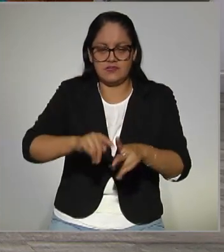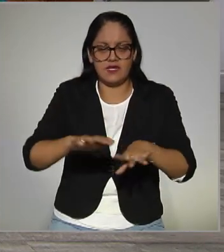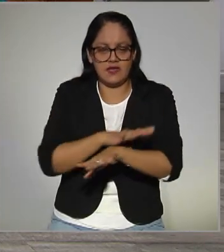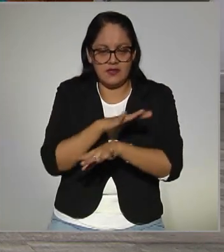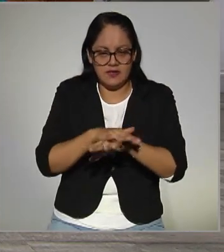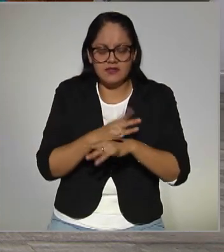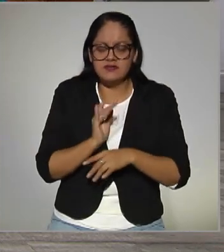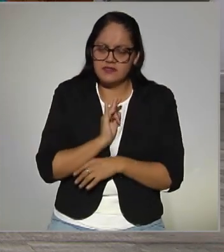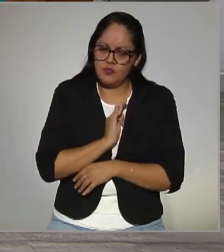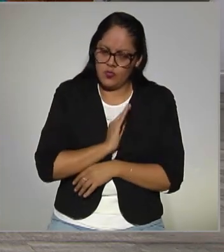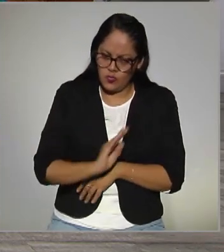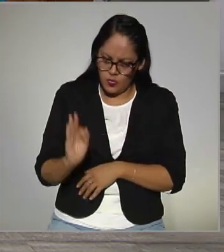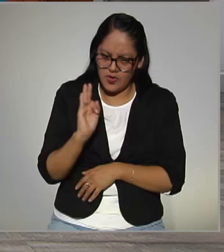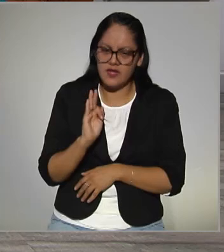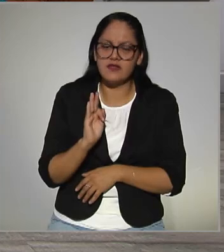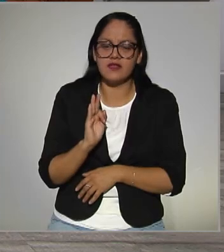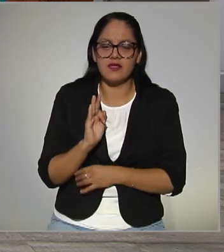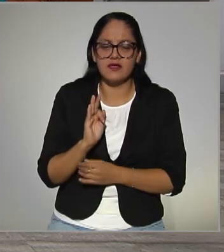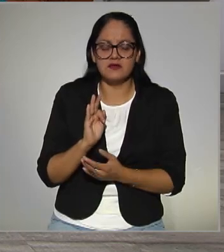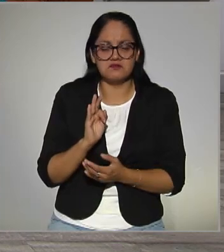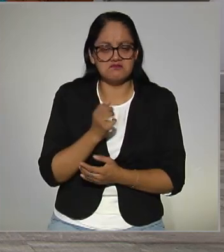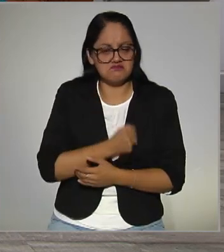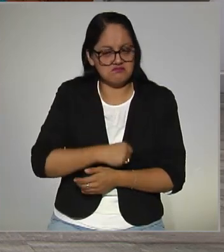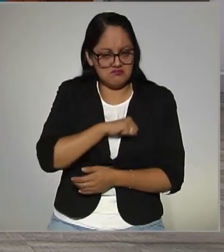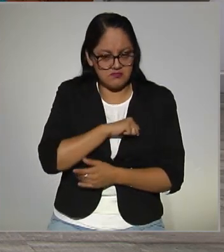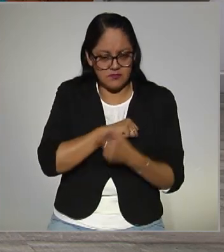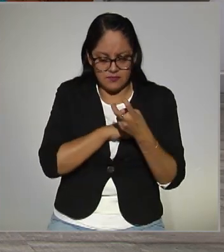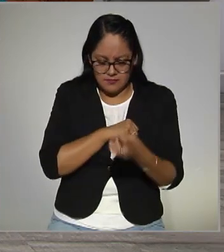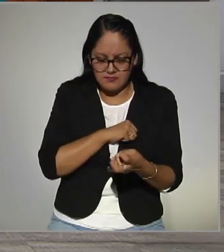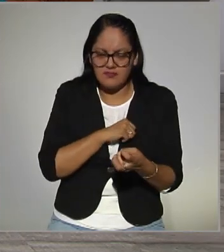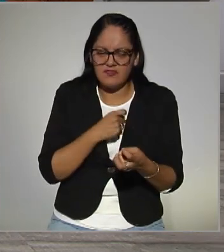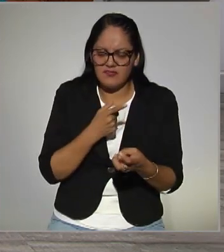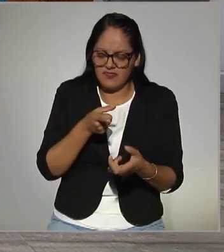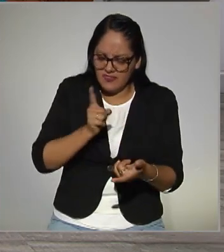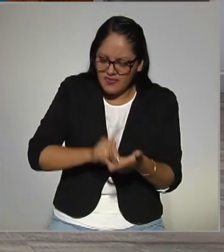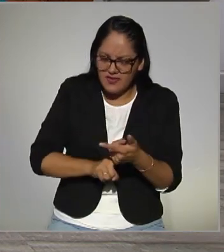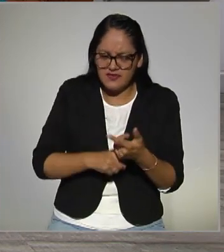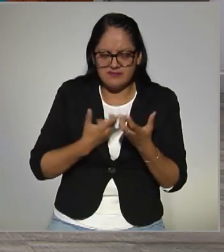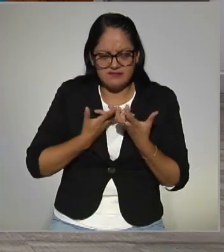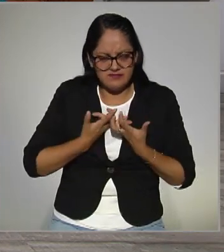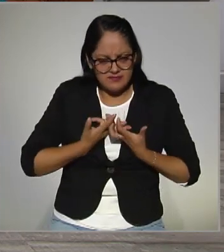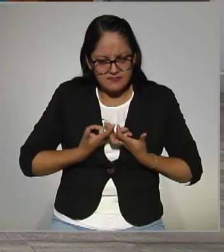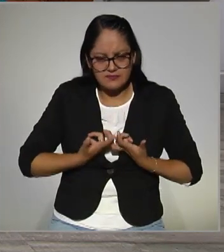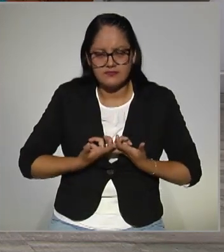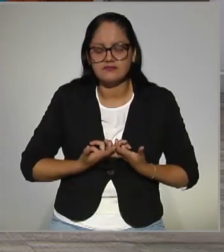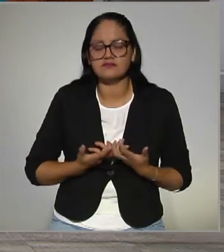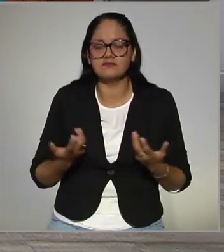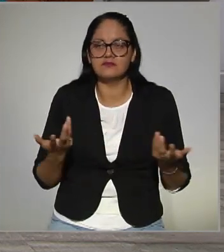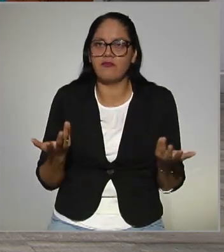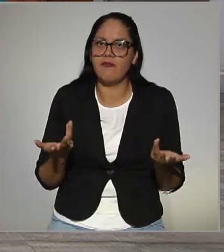se puede sanar entonces esta parte tan lastimada, que